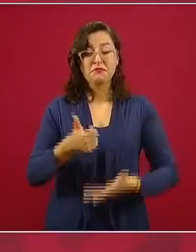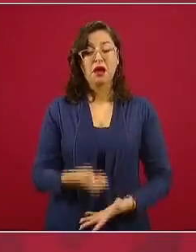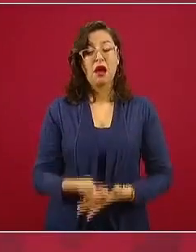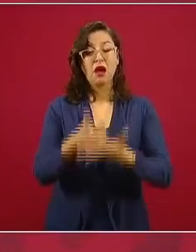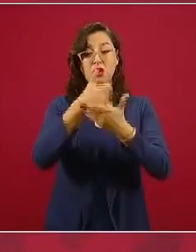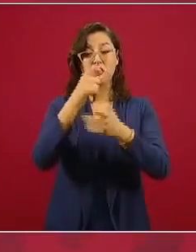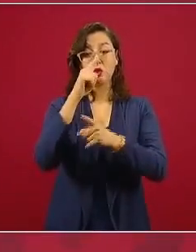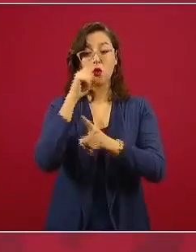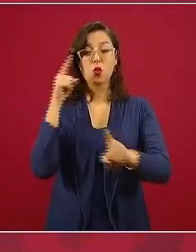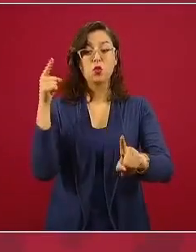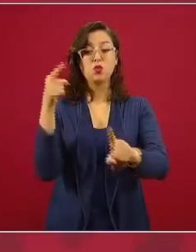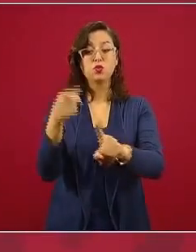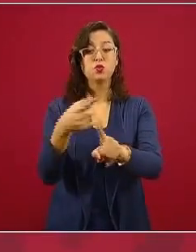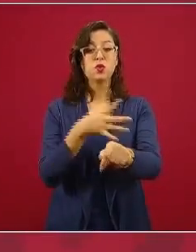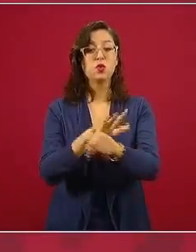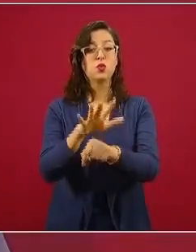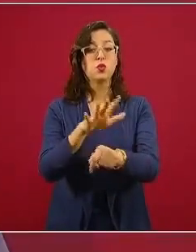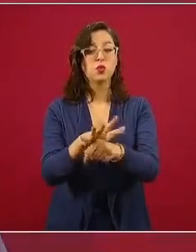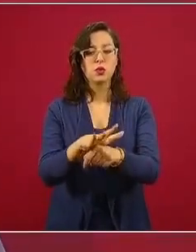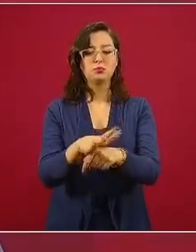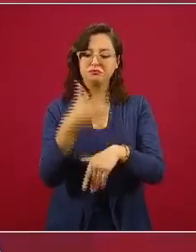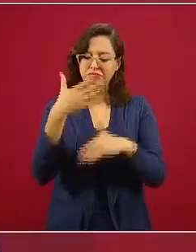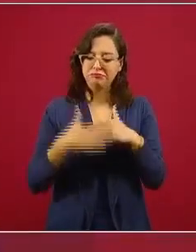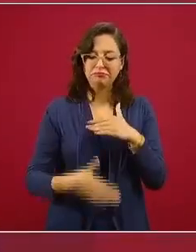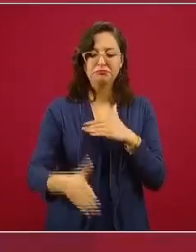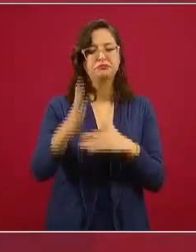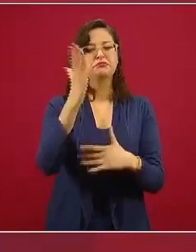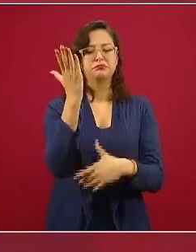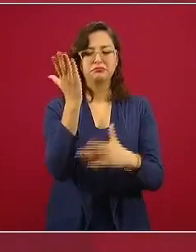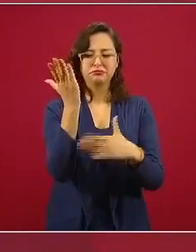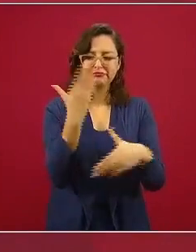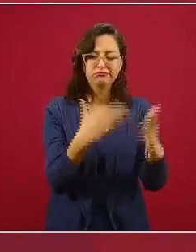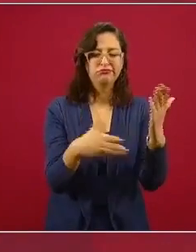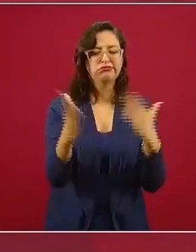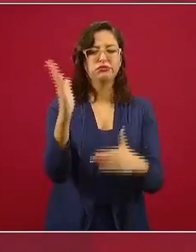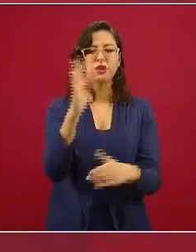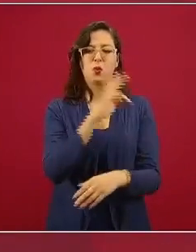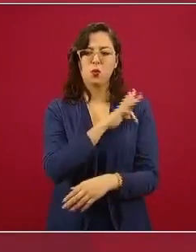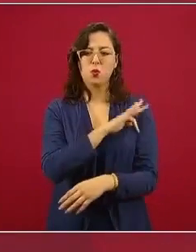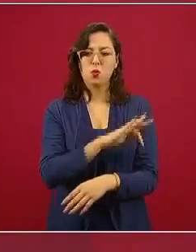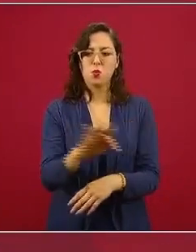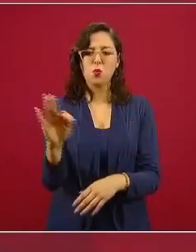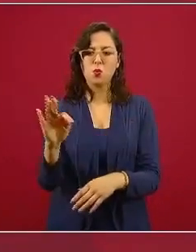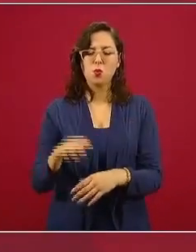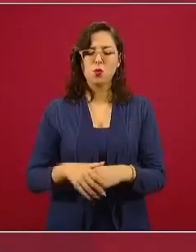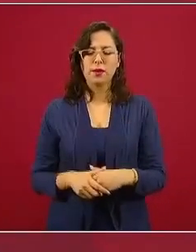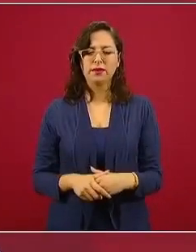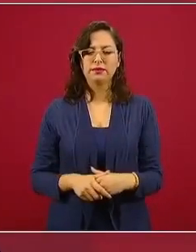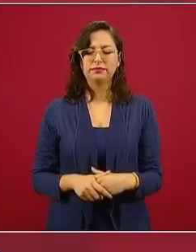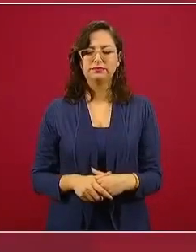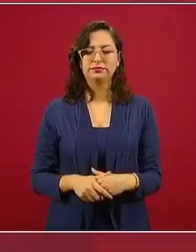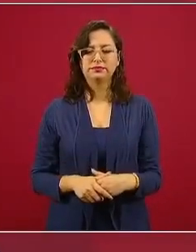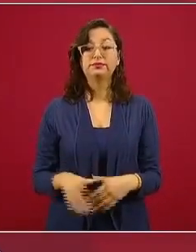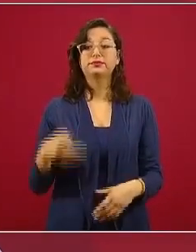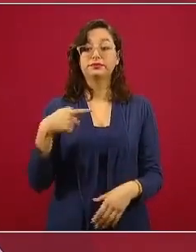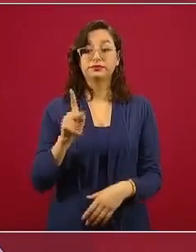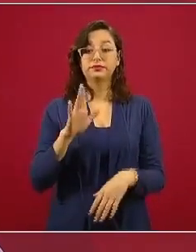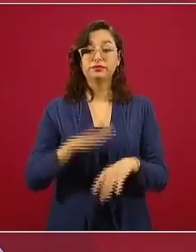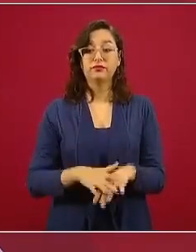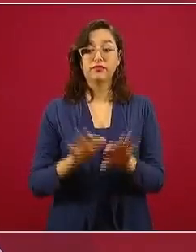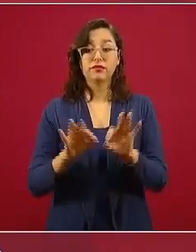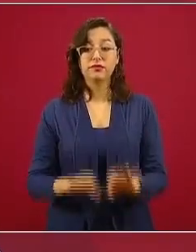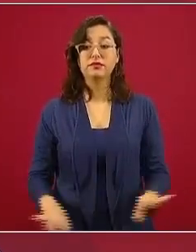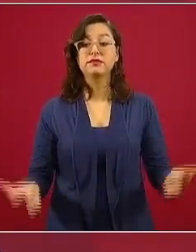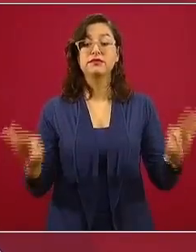servirá para salir adelante de estos efectos económicos del COVID, pero sobre todo que